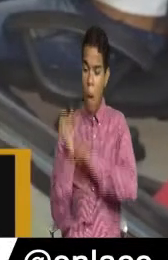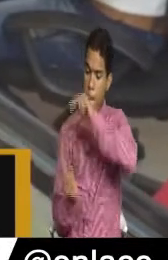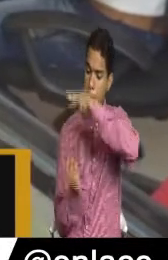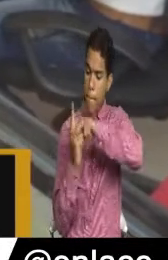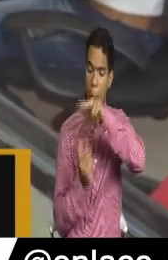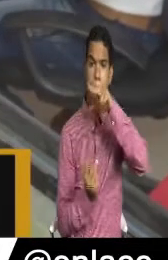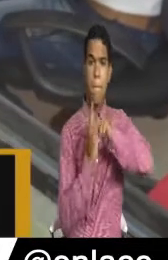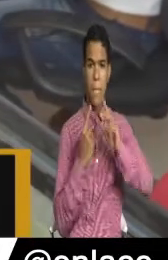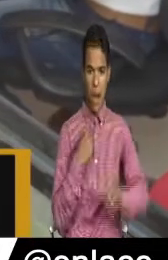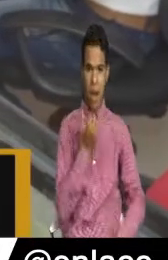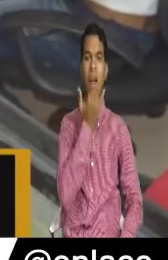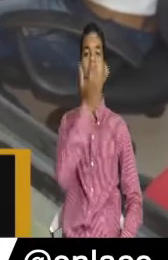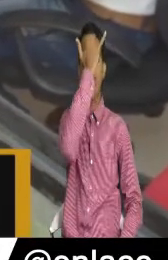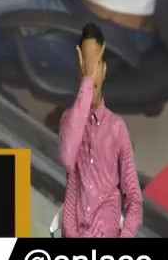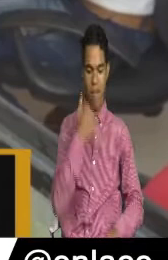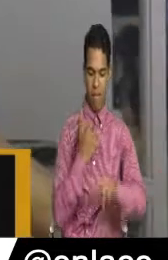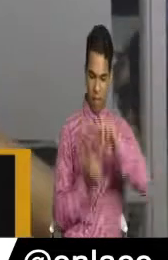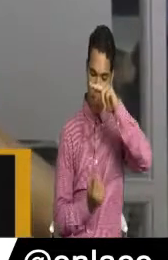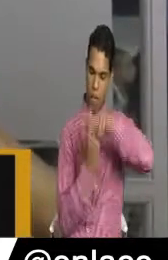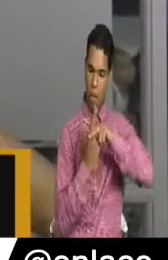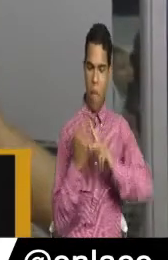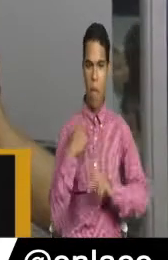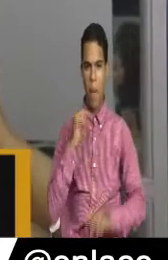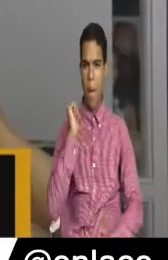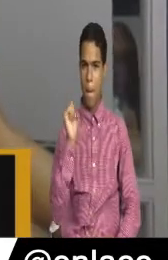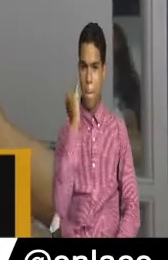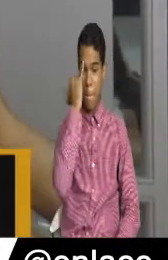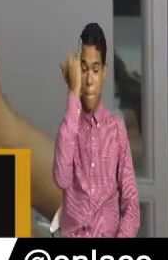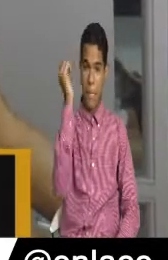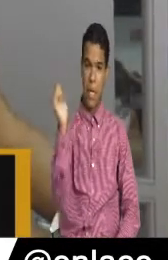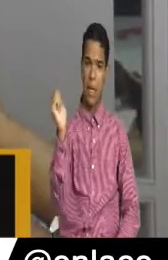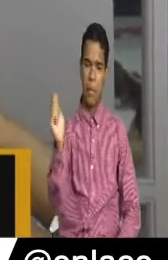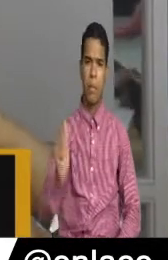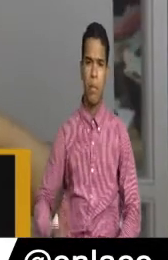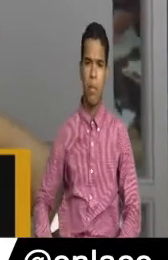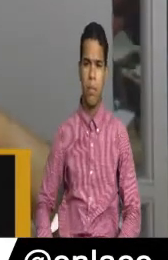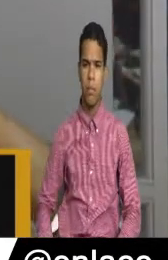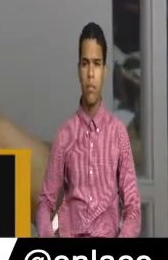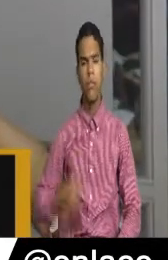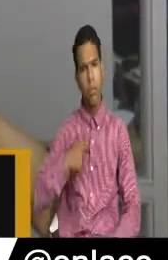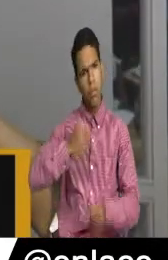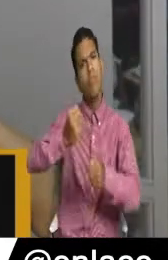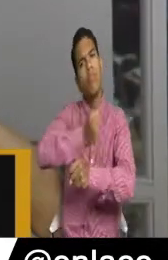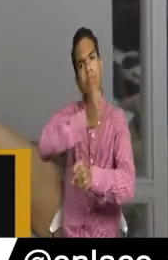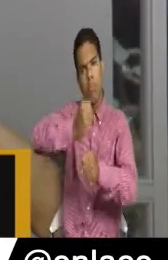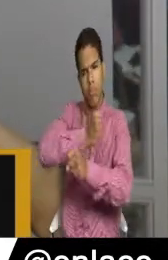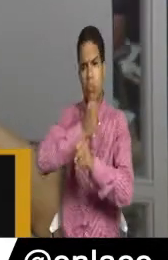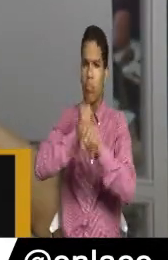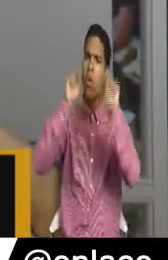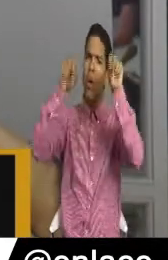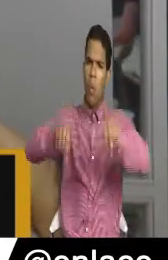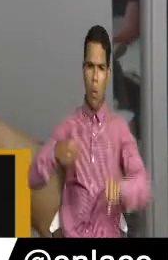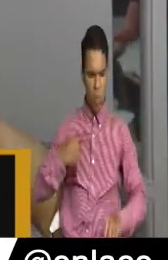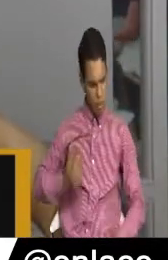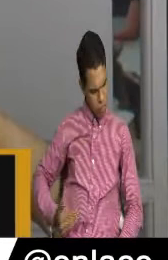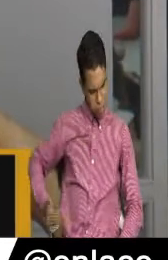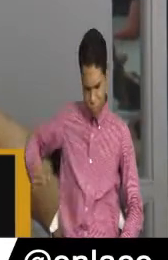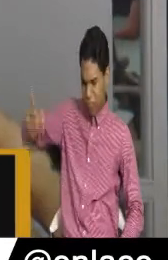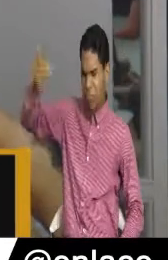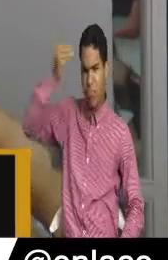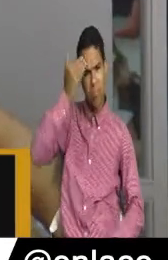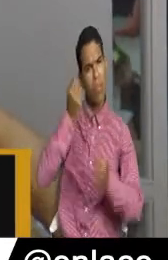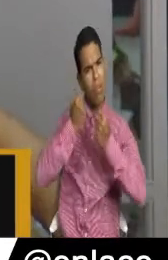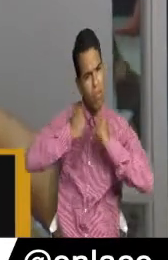Estéreo 102.7 en la frecuencia modulada. Que se puede trabajar toda una vida de manera honesta, con esfuerzo,